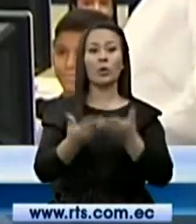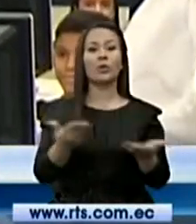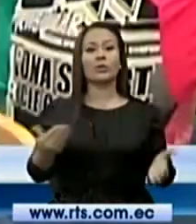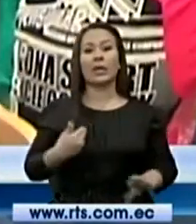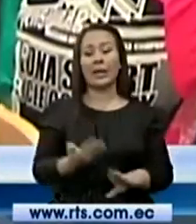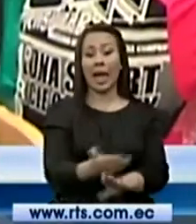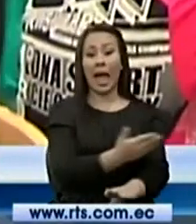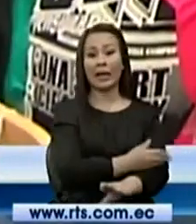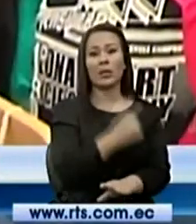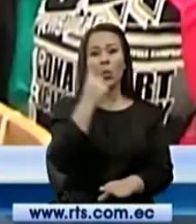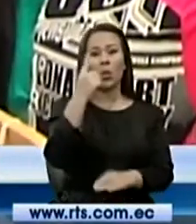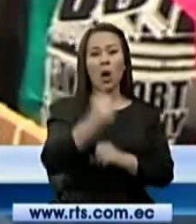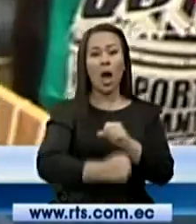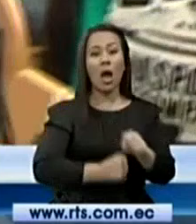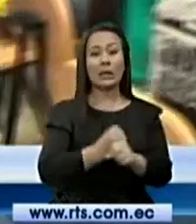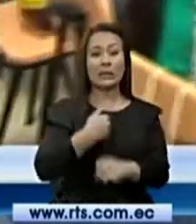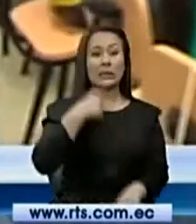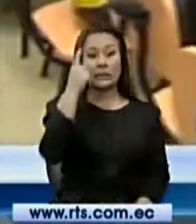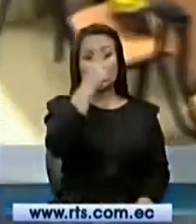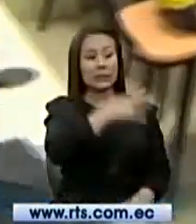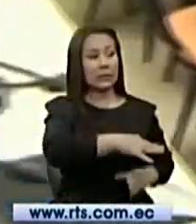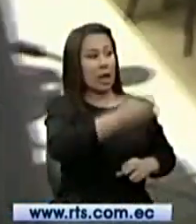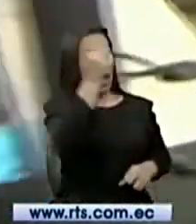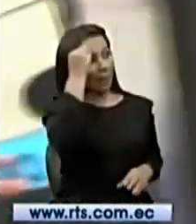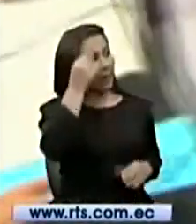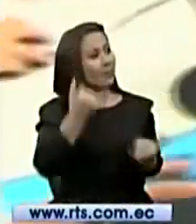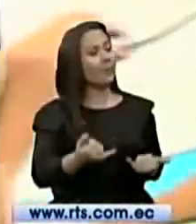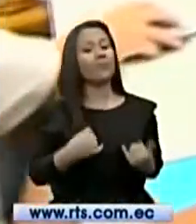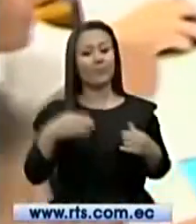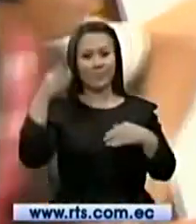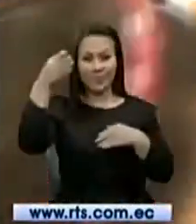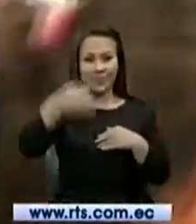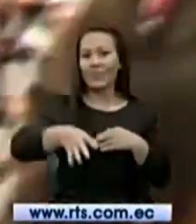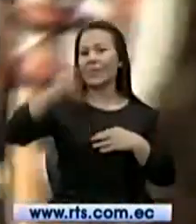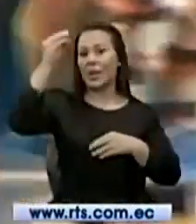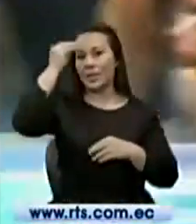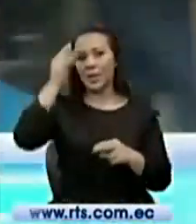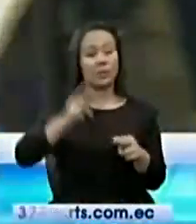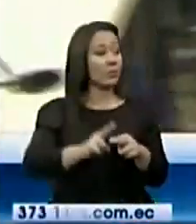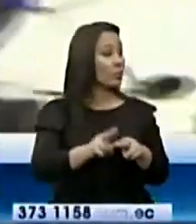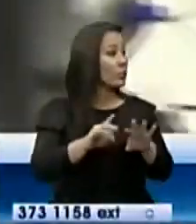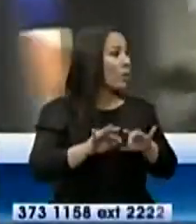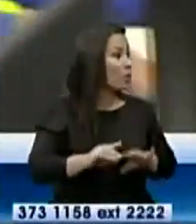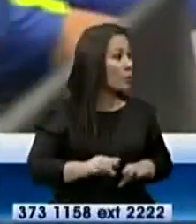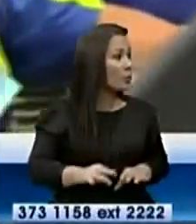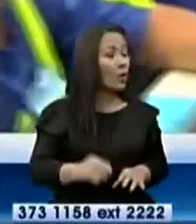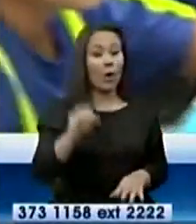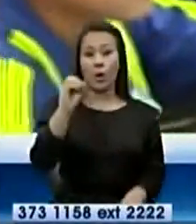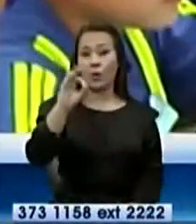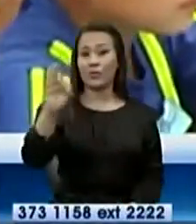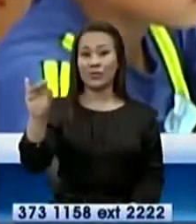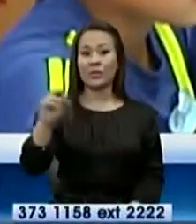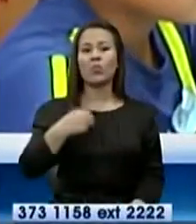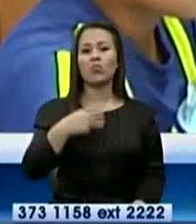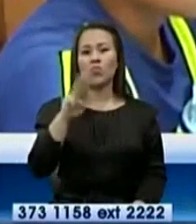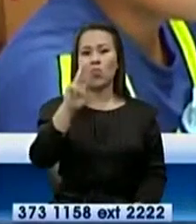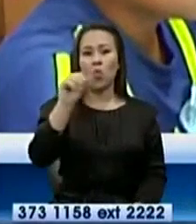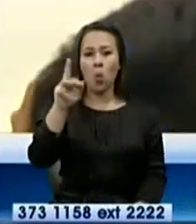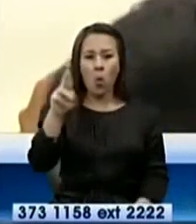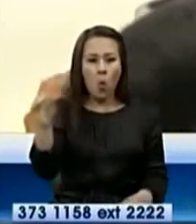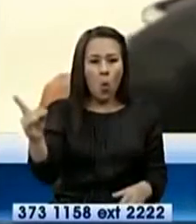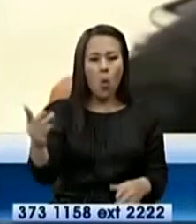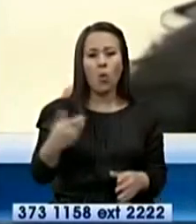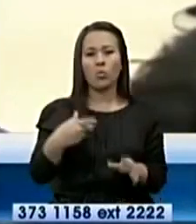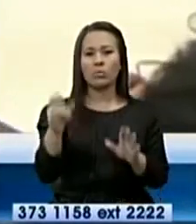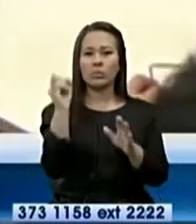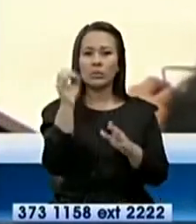logrado aprender durante el año escolar. Como por ejemplo manejar las herramientas de Office como Word, Excel, PowerPoint.